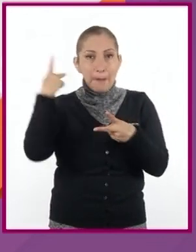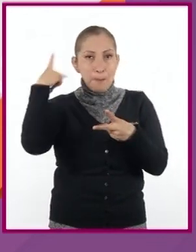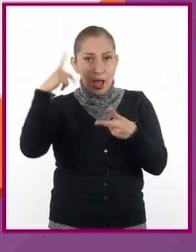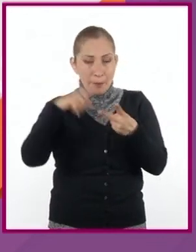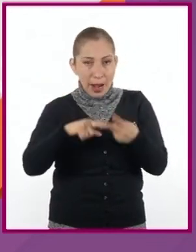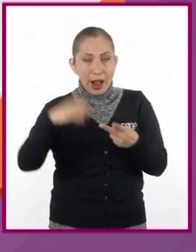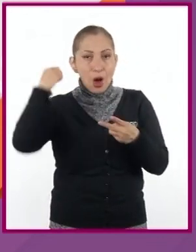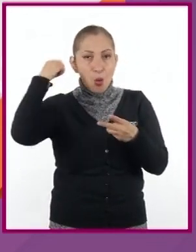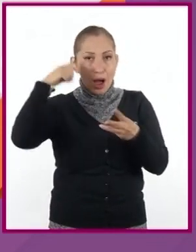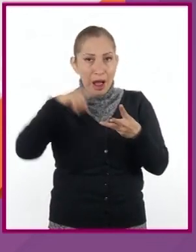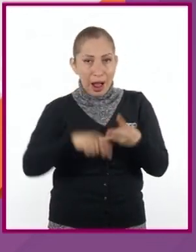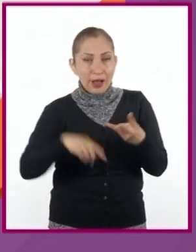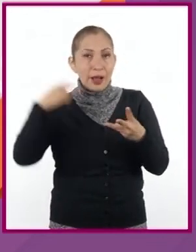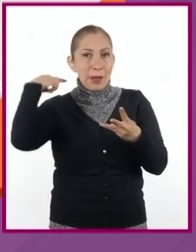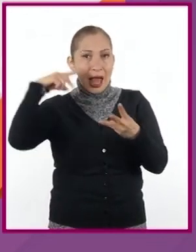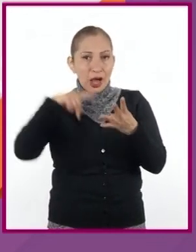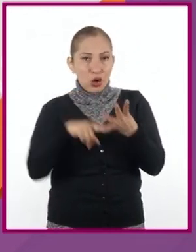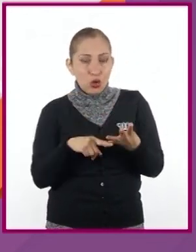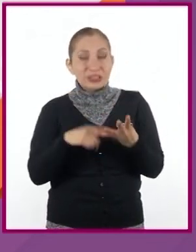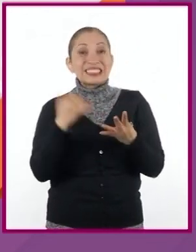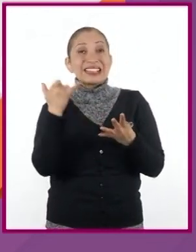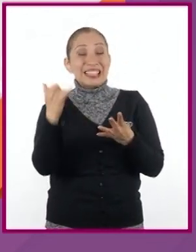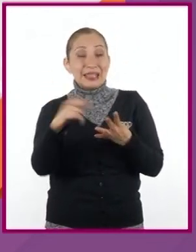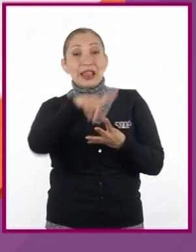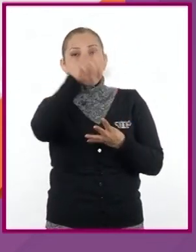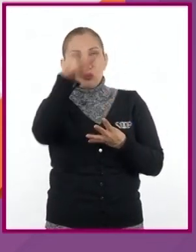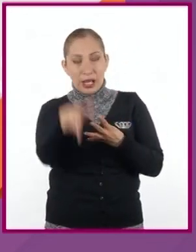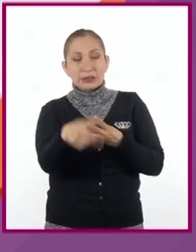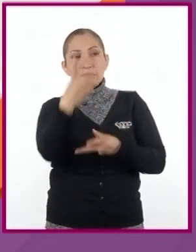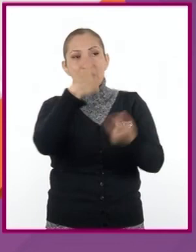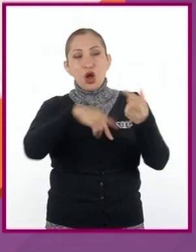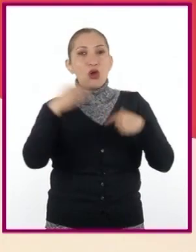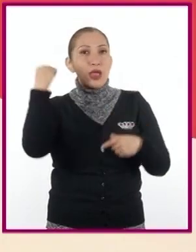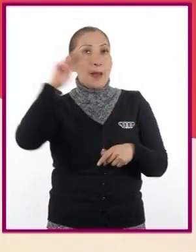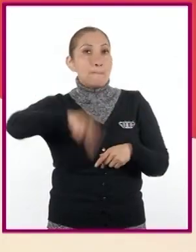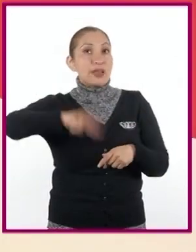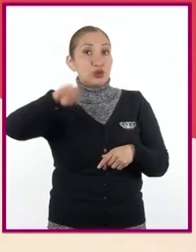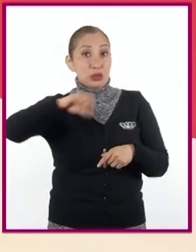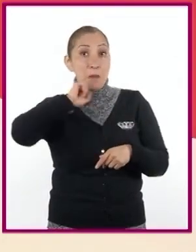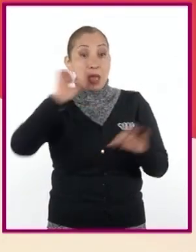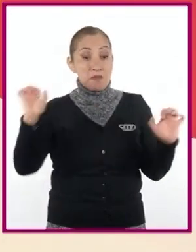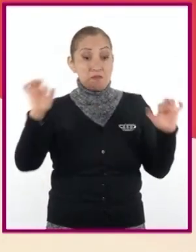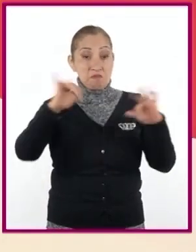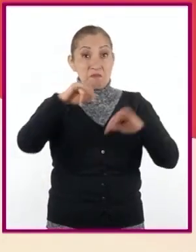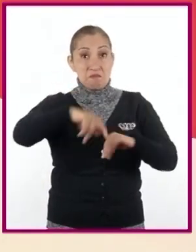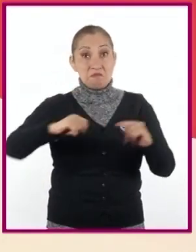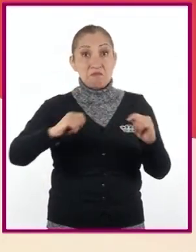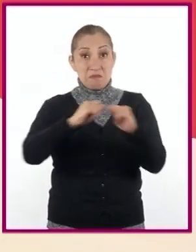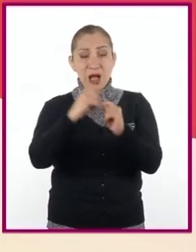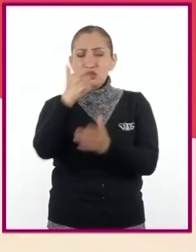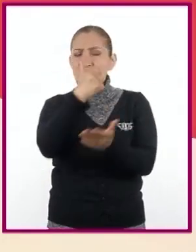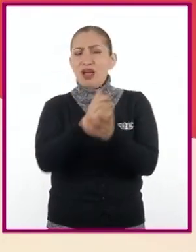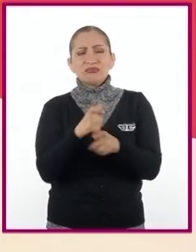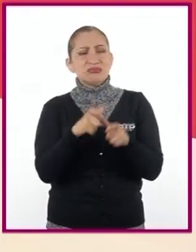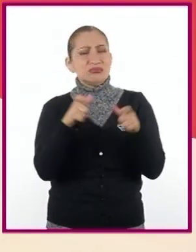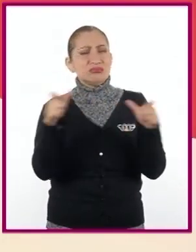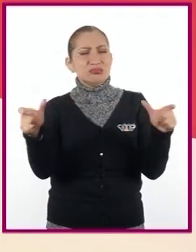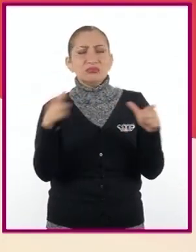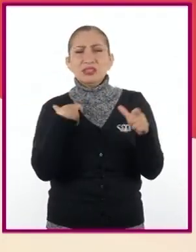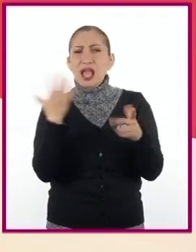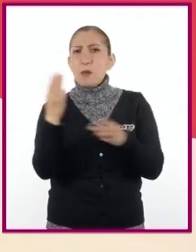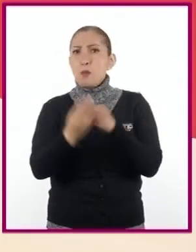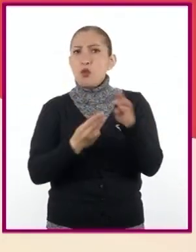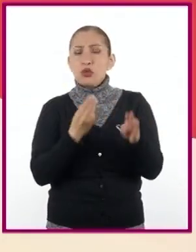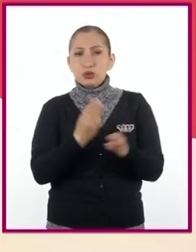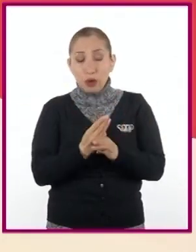Puebla, Oaxaca, Veracruz y posteriormente Michoacán. Fue una gran ciudad de las más grandes del